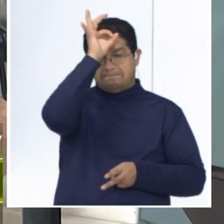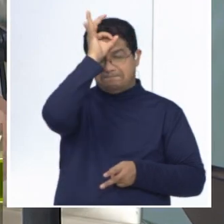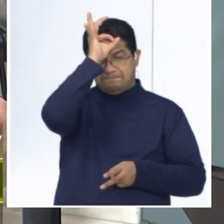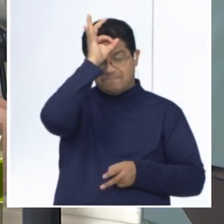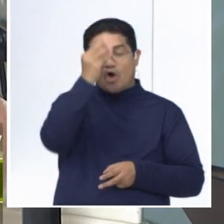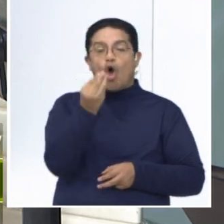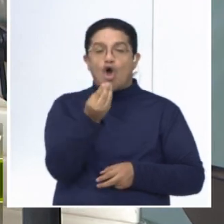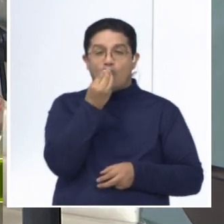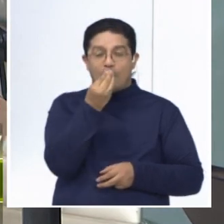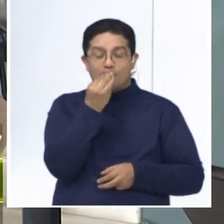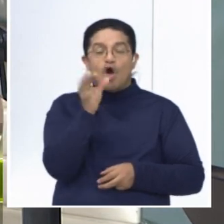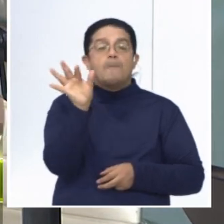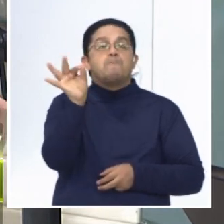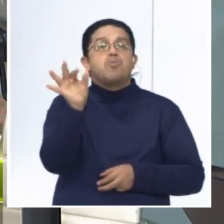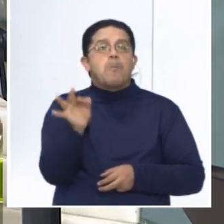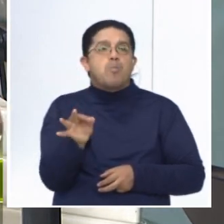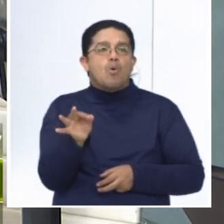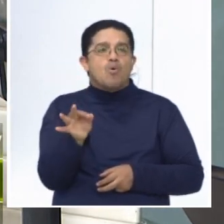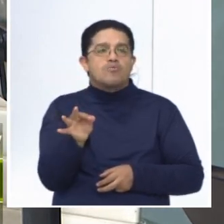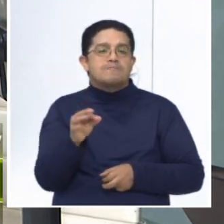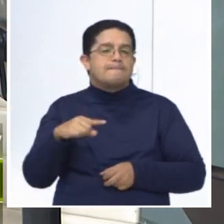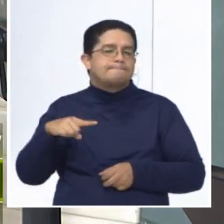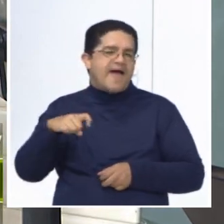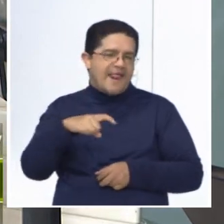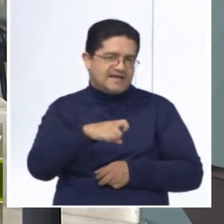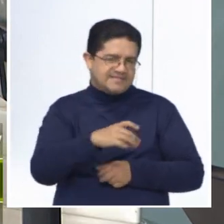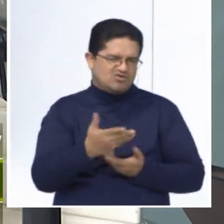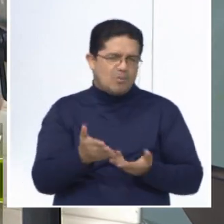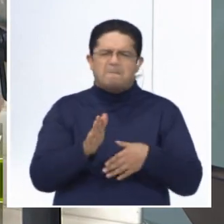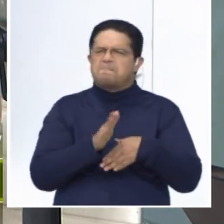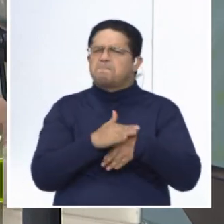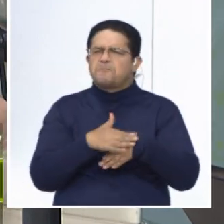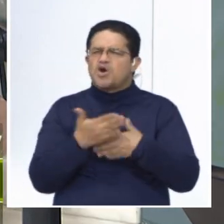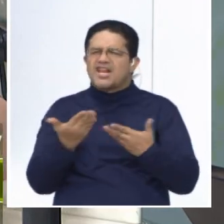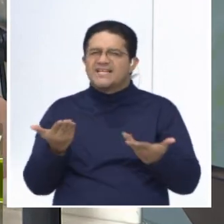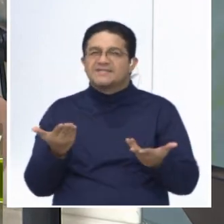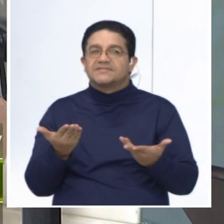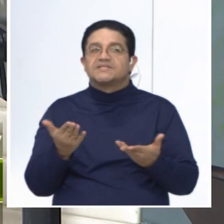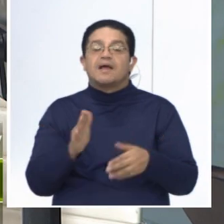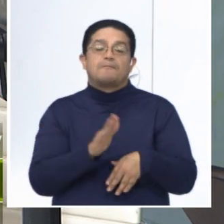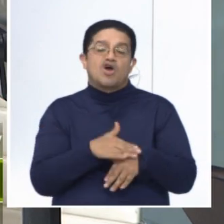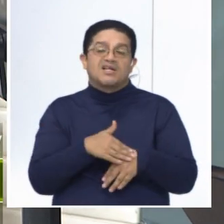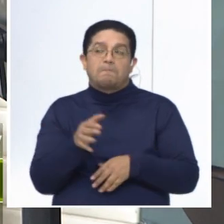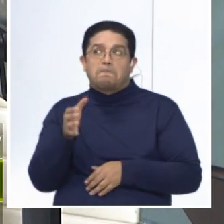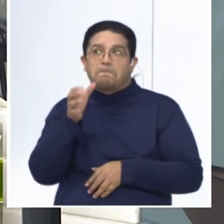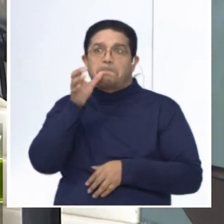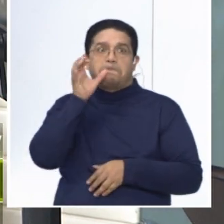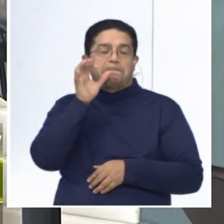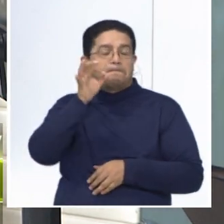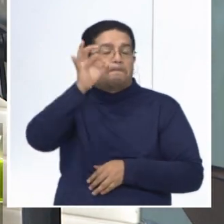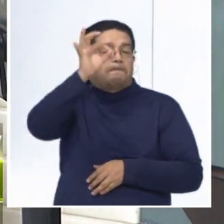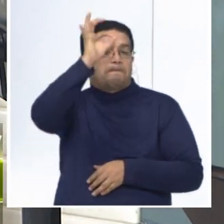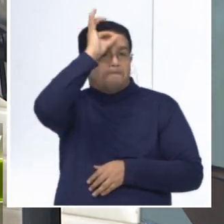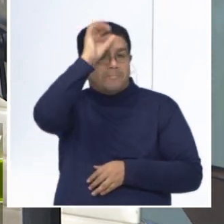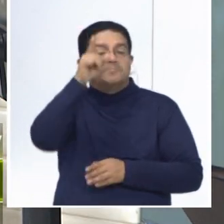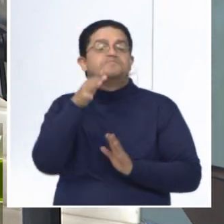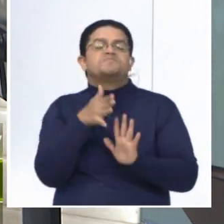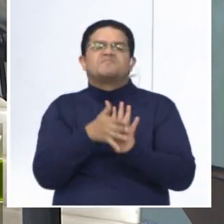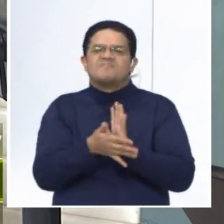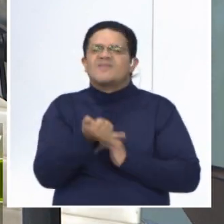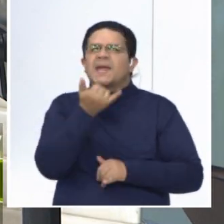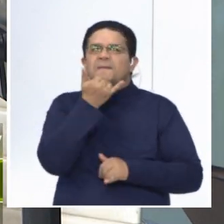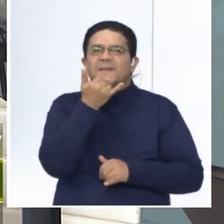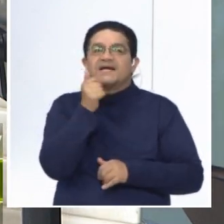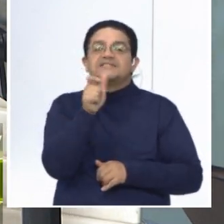se comió ese parásito, ¿verdad? Porque, bueno, entonces se tomó su jugo y no se dio cuenta. ¿Qué pasa con esos pacientes? Esos